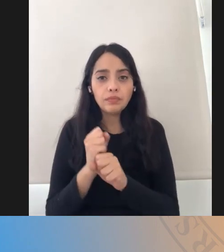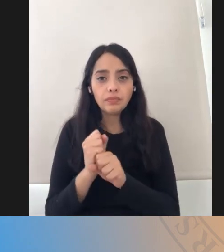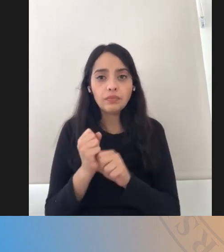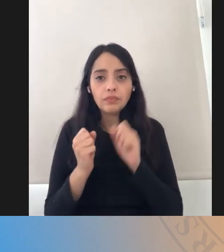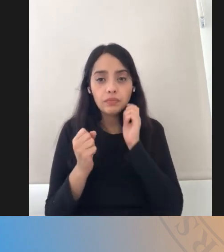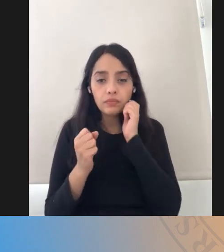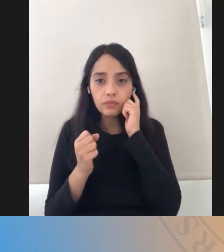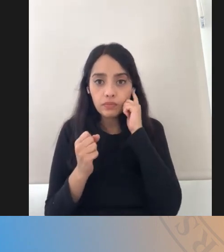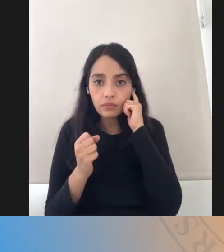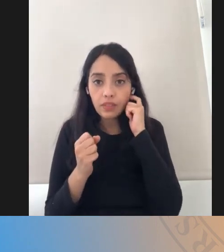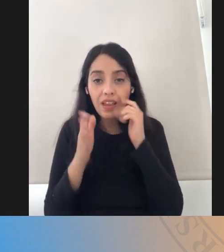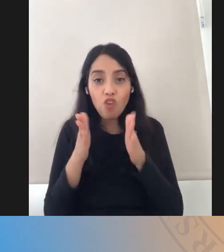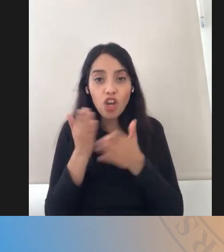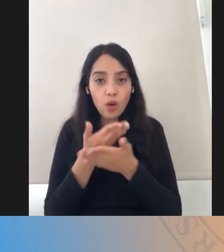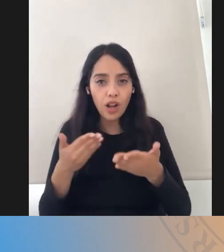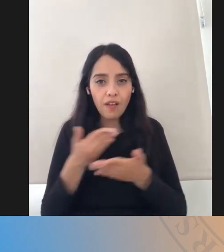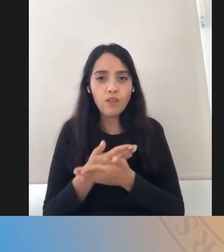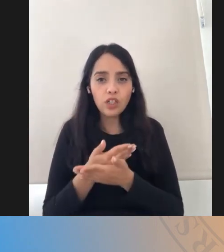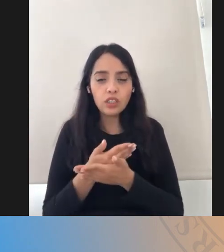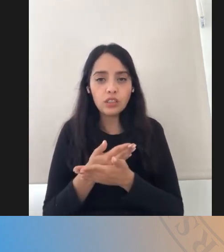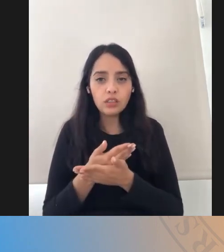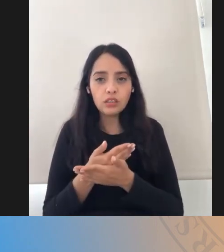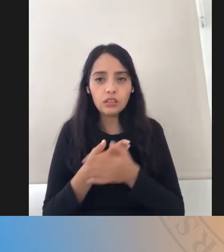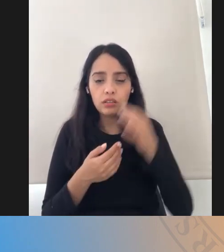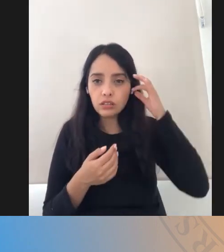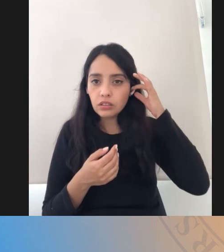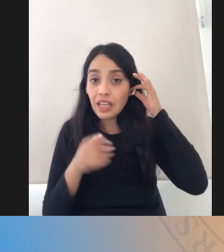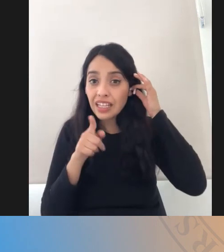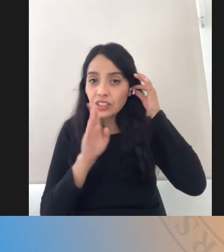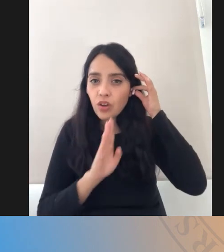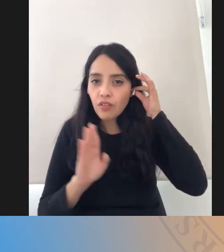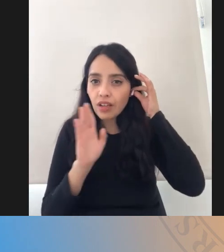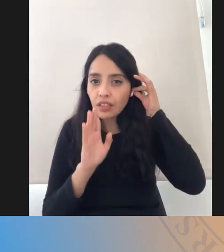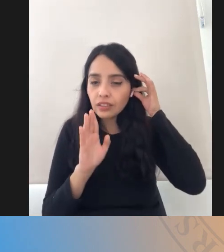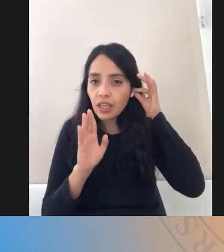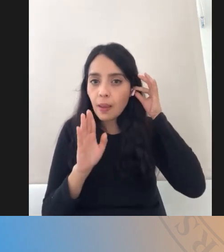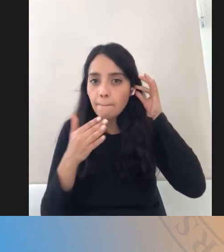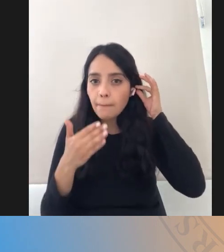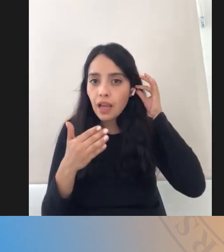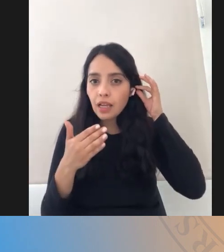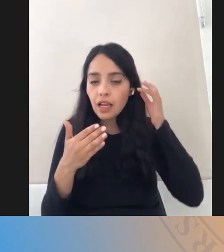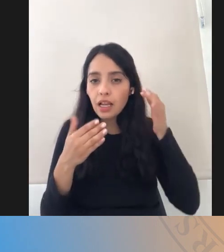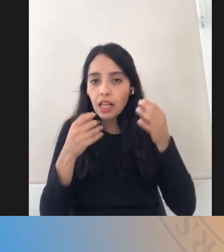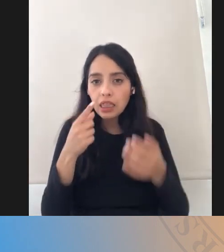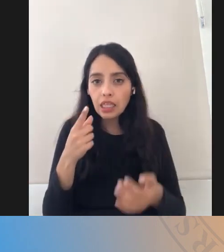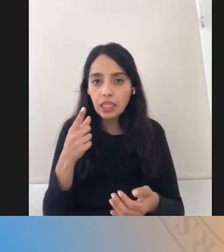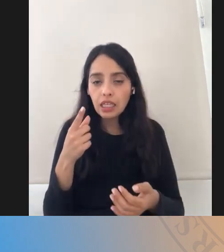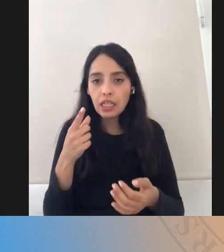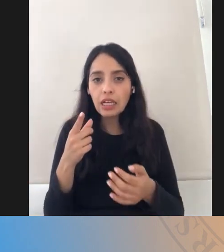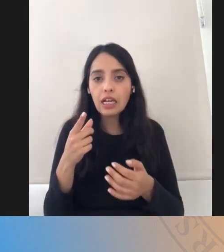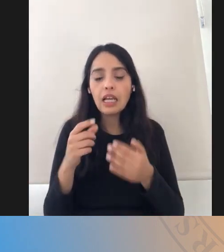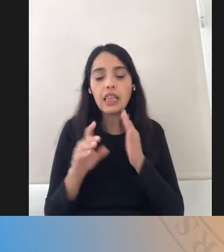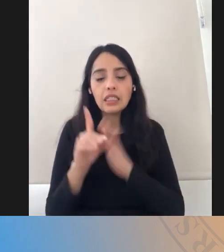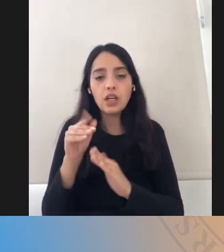enfoque colaborativo, que es base fundamental para entender y para desarrollar escuelas inclusivas y